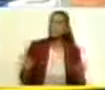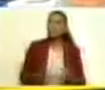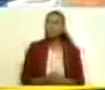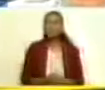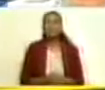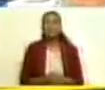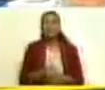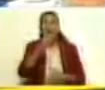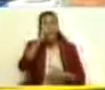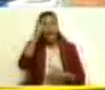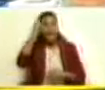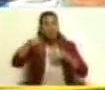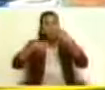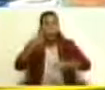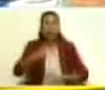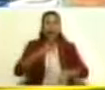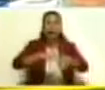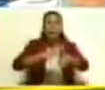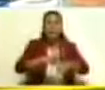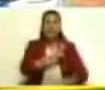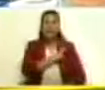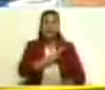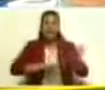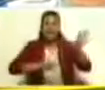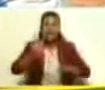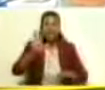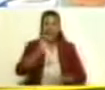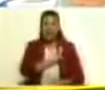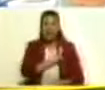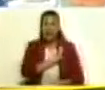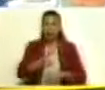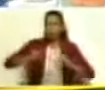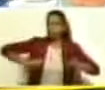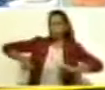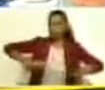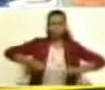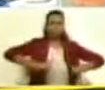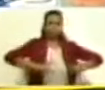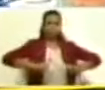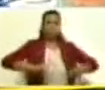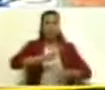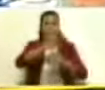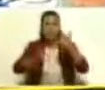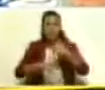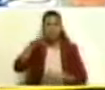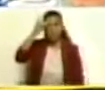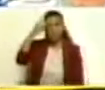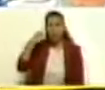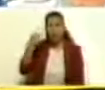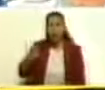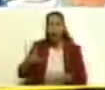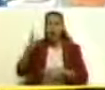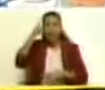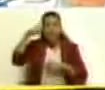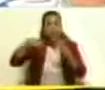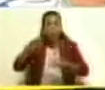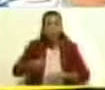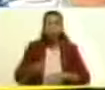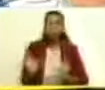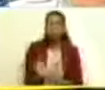Al día siguiente de su anuncio, junto al trabajo coordinado por nuestra vicepresidenta Delcy Rodríguez